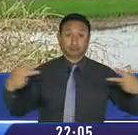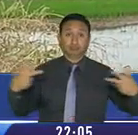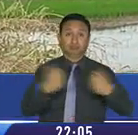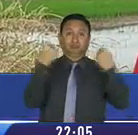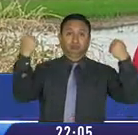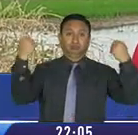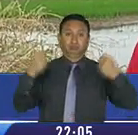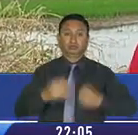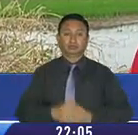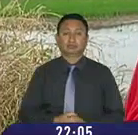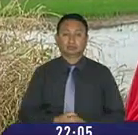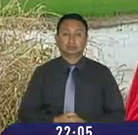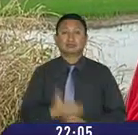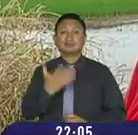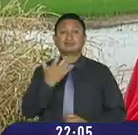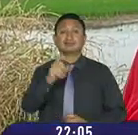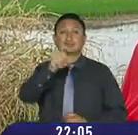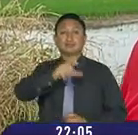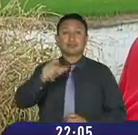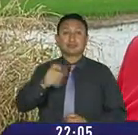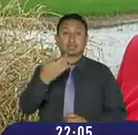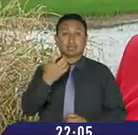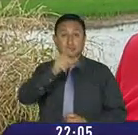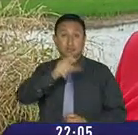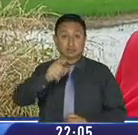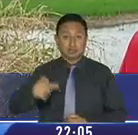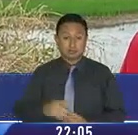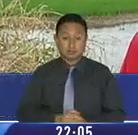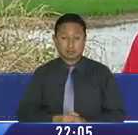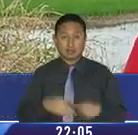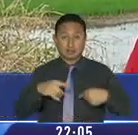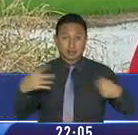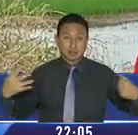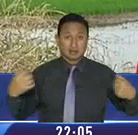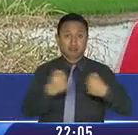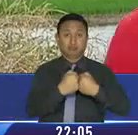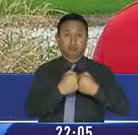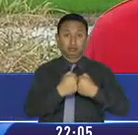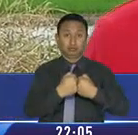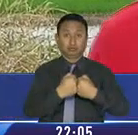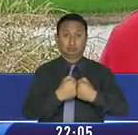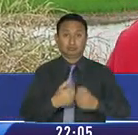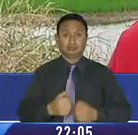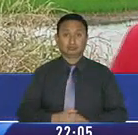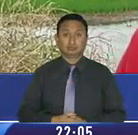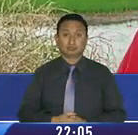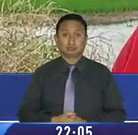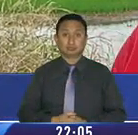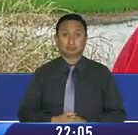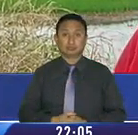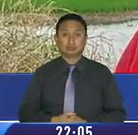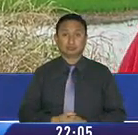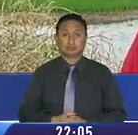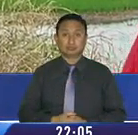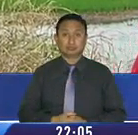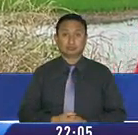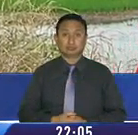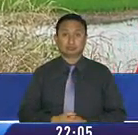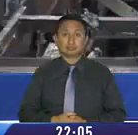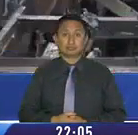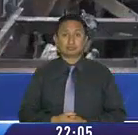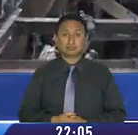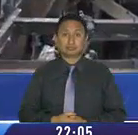con pasajeros, con 15 pasajeros venía la Caluma. Y lo impacta. Y lo impacta a la costilla, porque no pudo más dar switch el